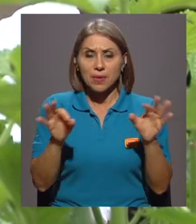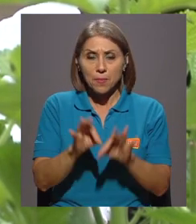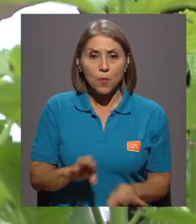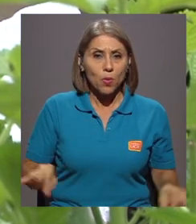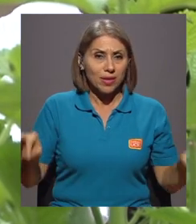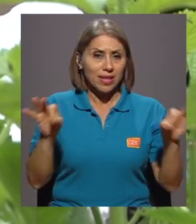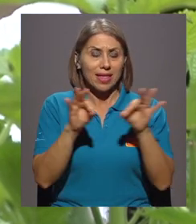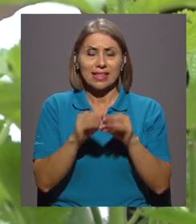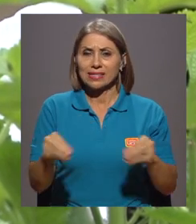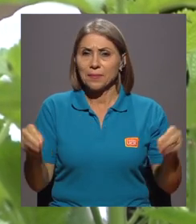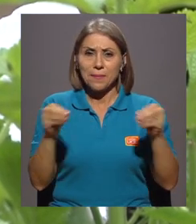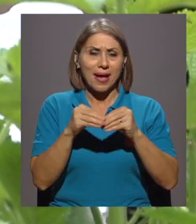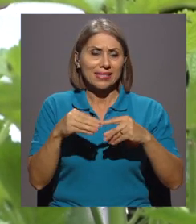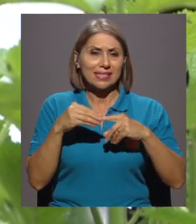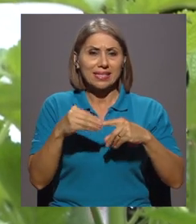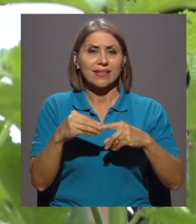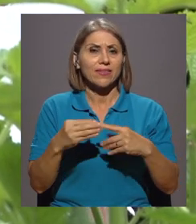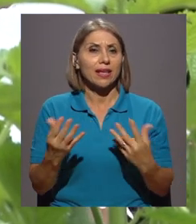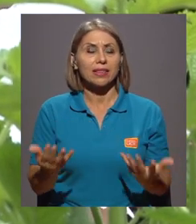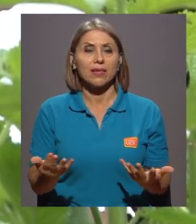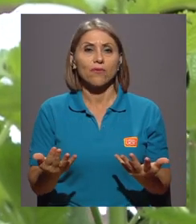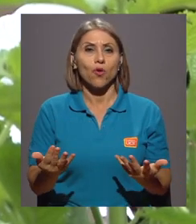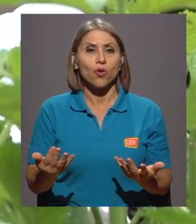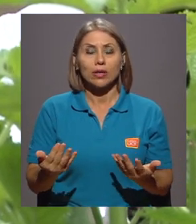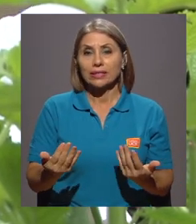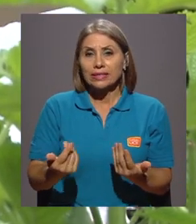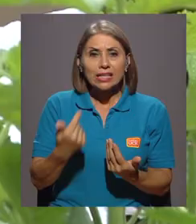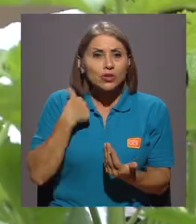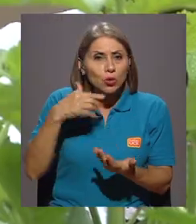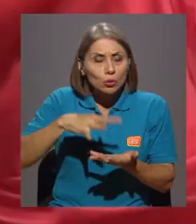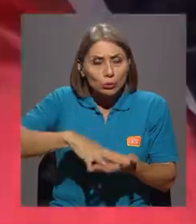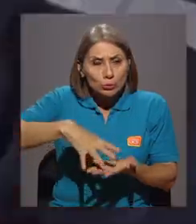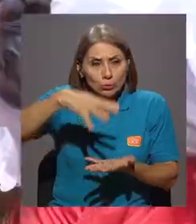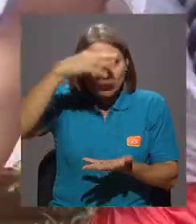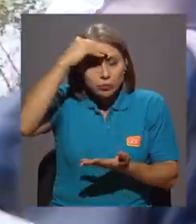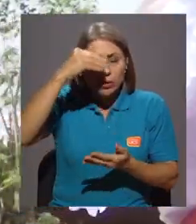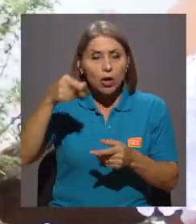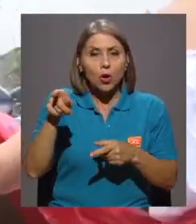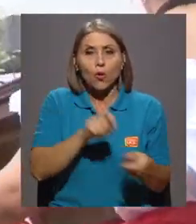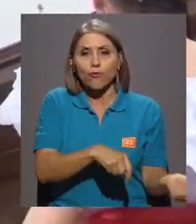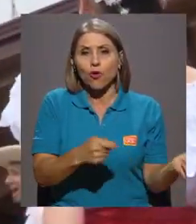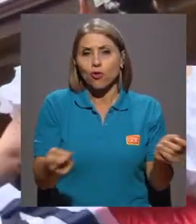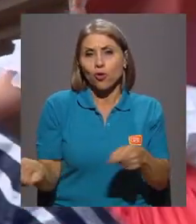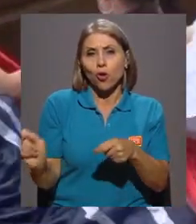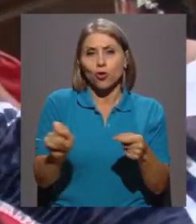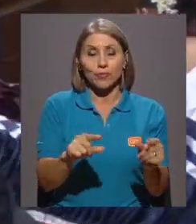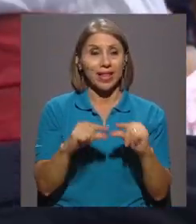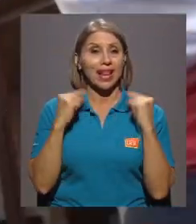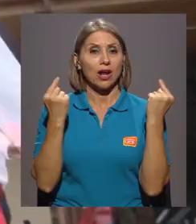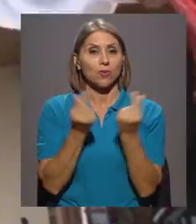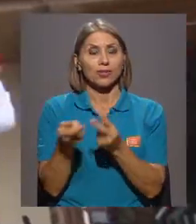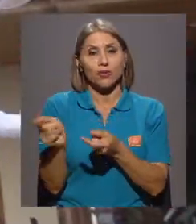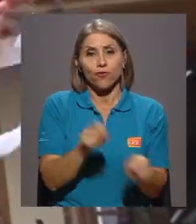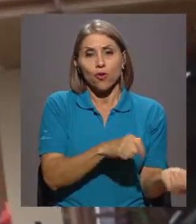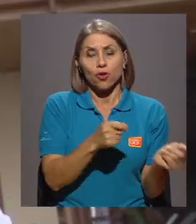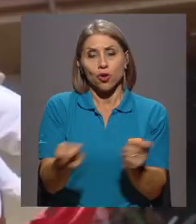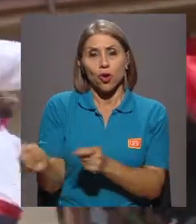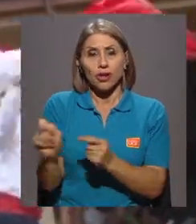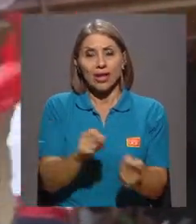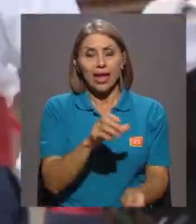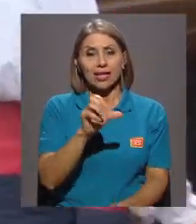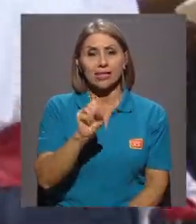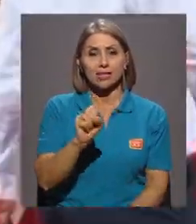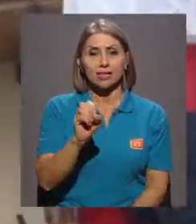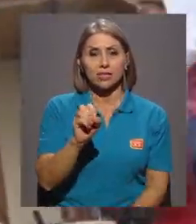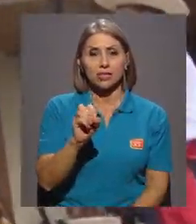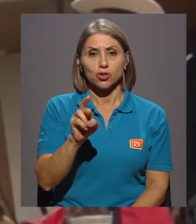sido importante o significativo es el aprendizaje que he tenido del folclore. La agrupación folclórica Sorbo